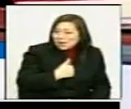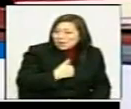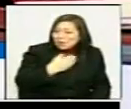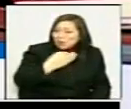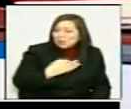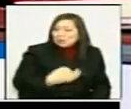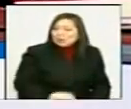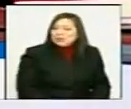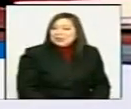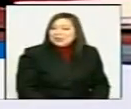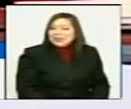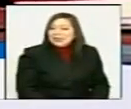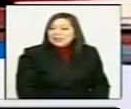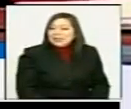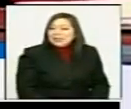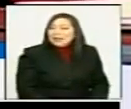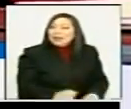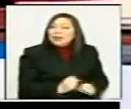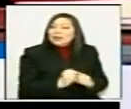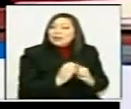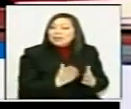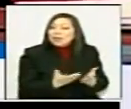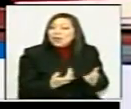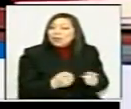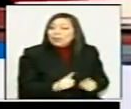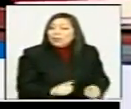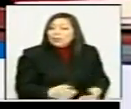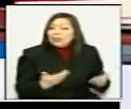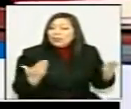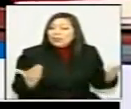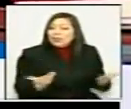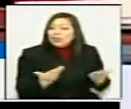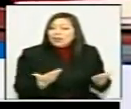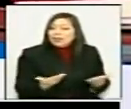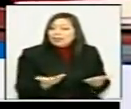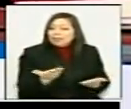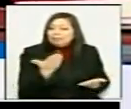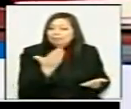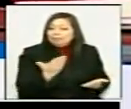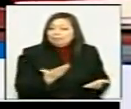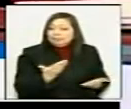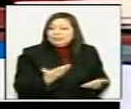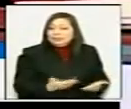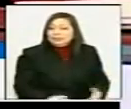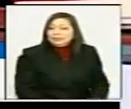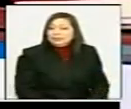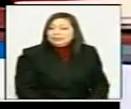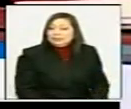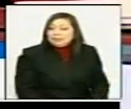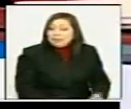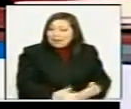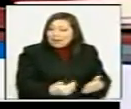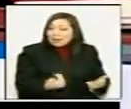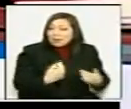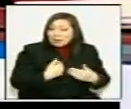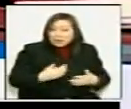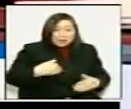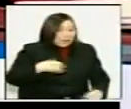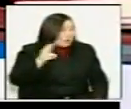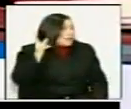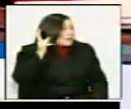justo en las fechas donde se ha recibido, lo he escuchado